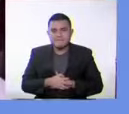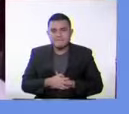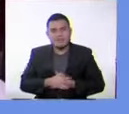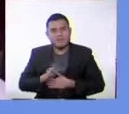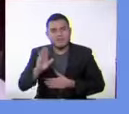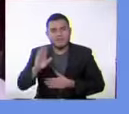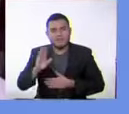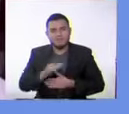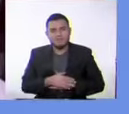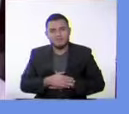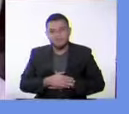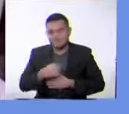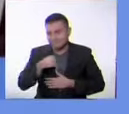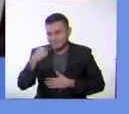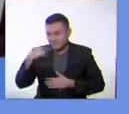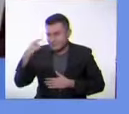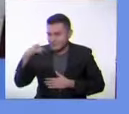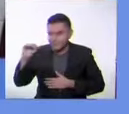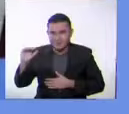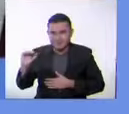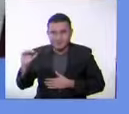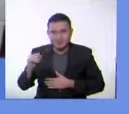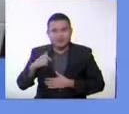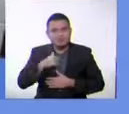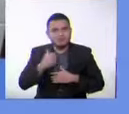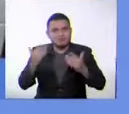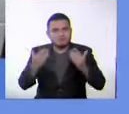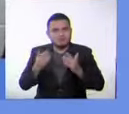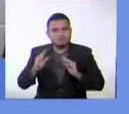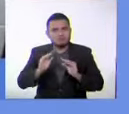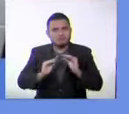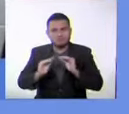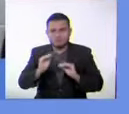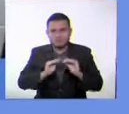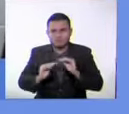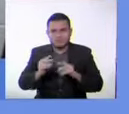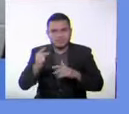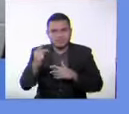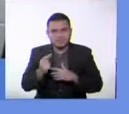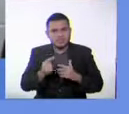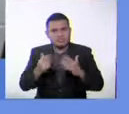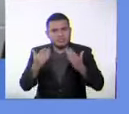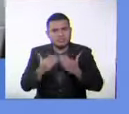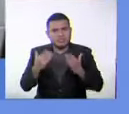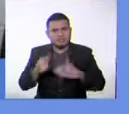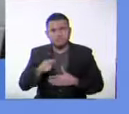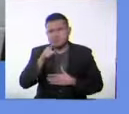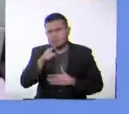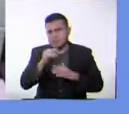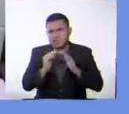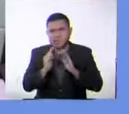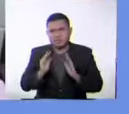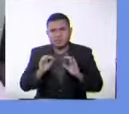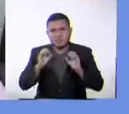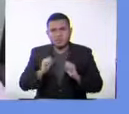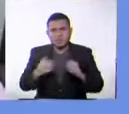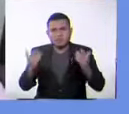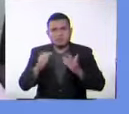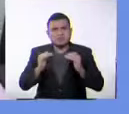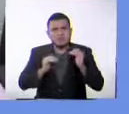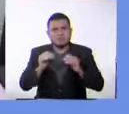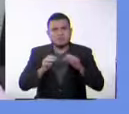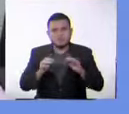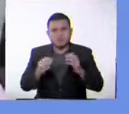Hola, soy Jonathan Sandoval. Me encuentro realizando una manualidad que es muy fácil de hacer y ustedes allí en casita también las pueden realizar